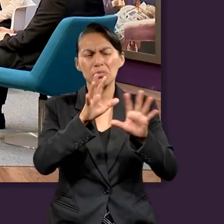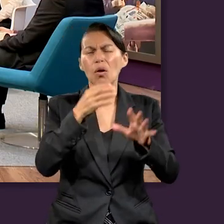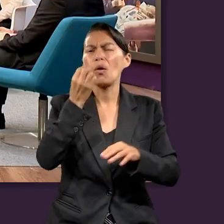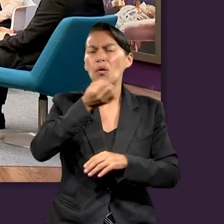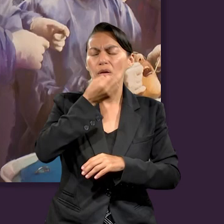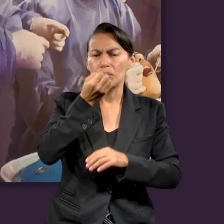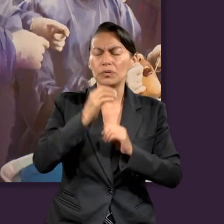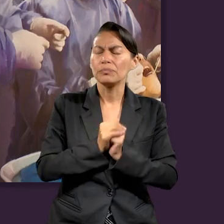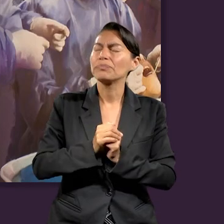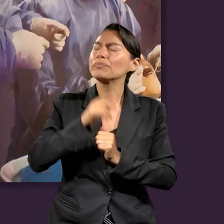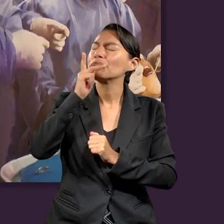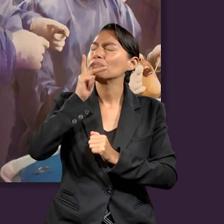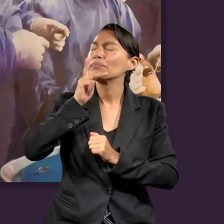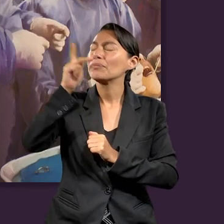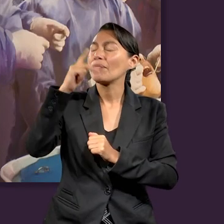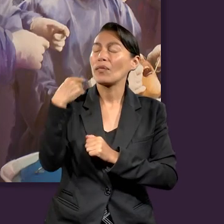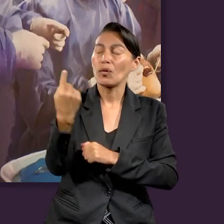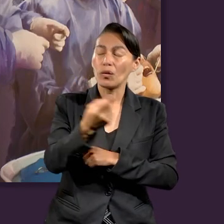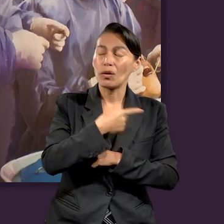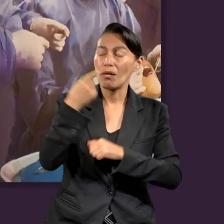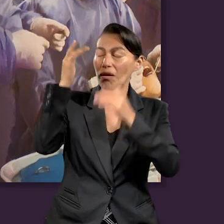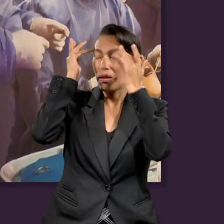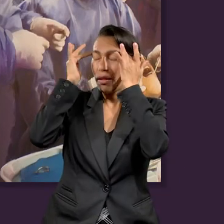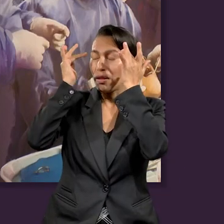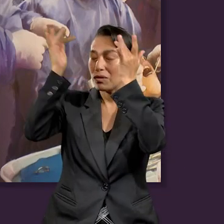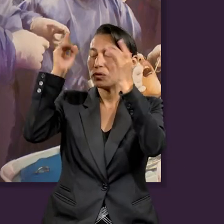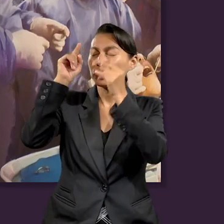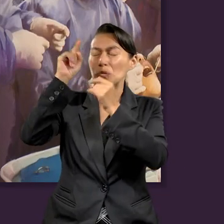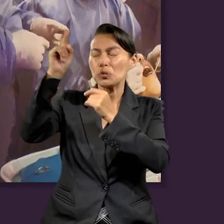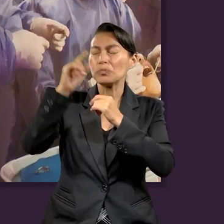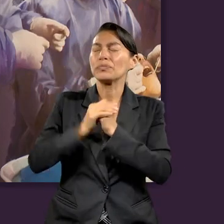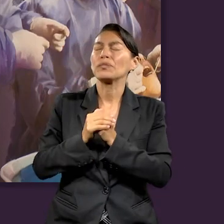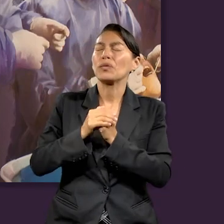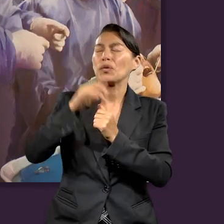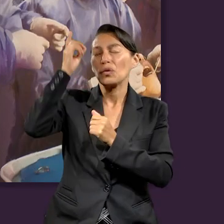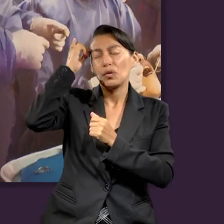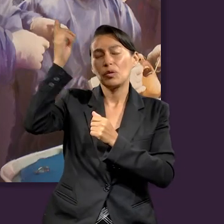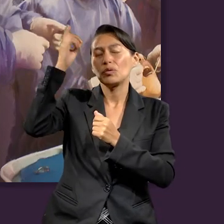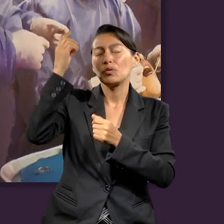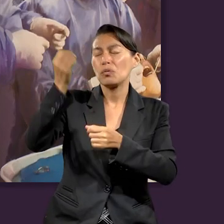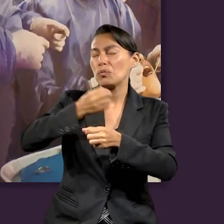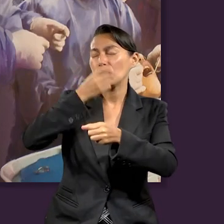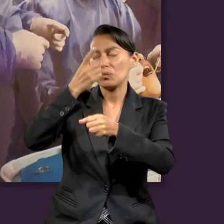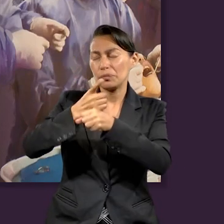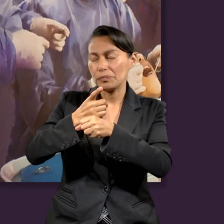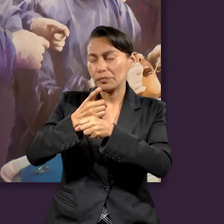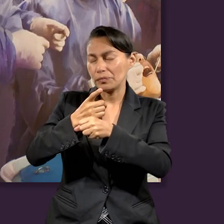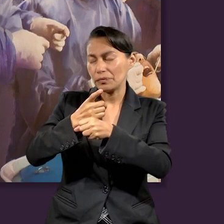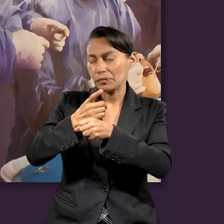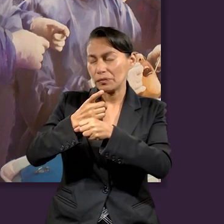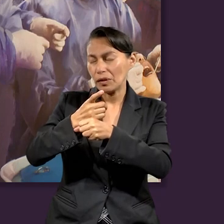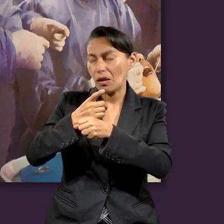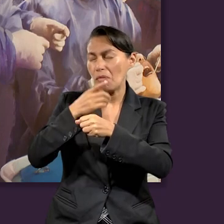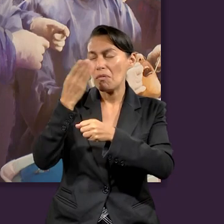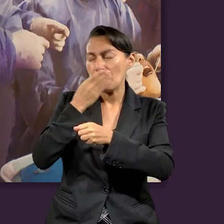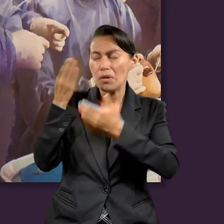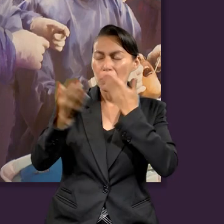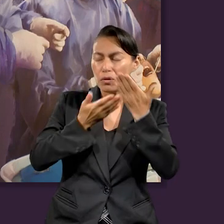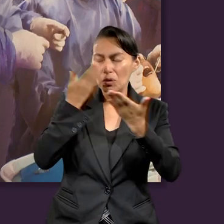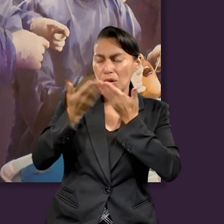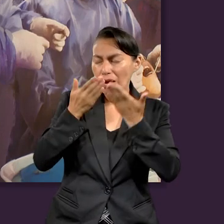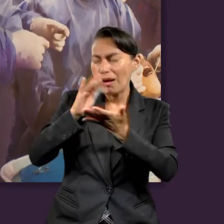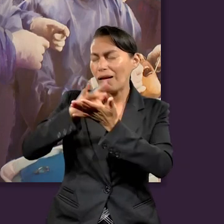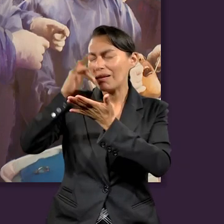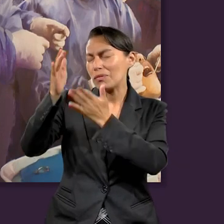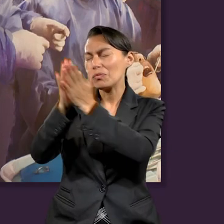Oremos. Padre nuestro que estás en los cielos santificados, sé tu nombre. Gracias Dios porque nos has la oportunidad de estudiar tu palabra. Abre